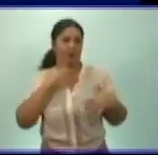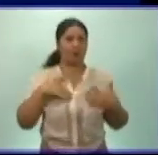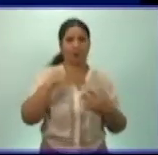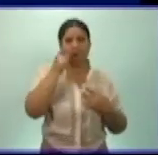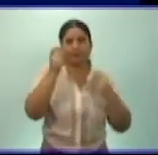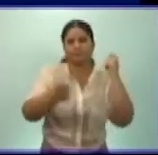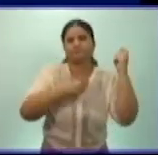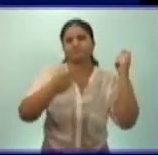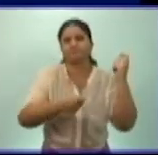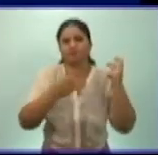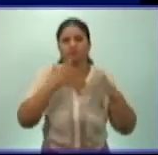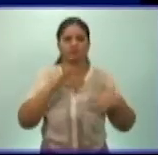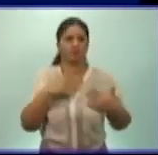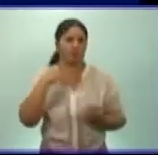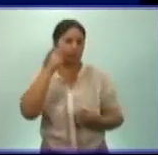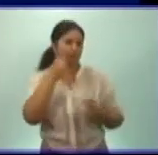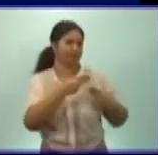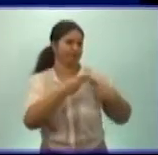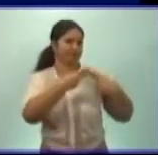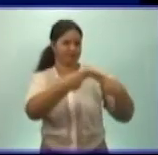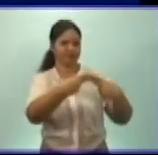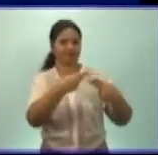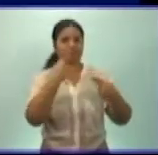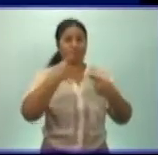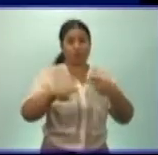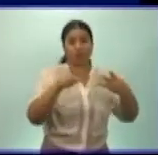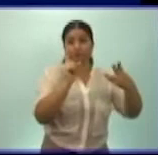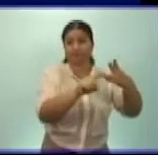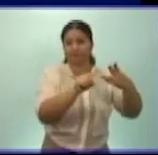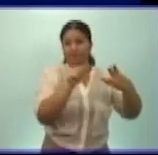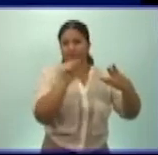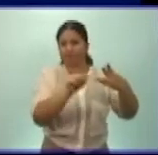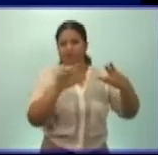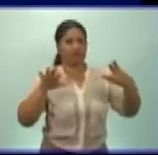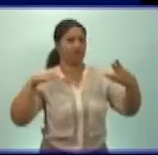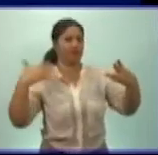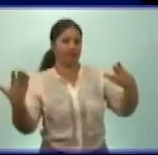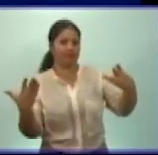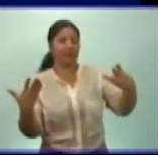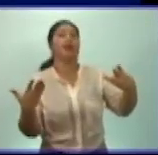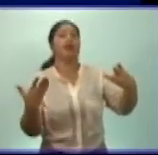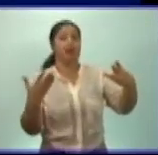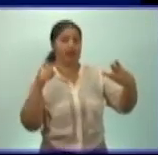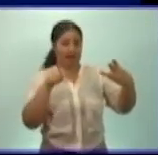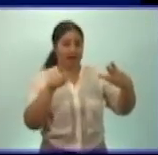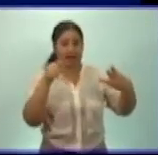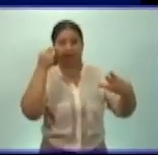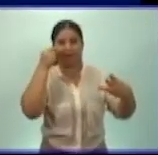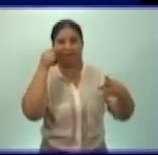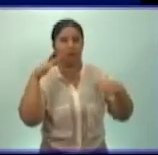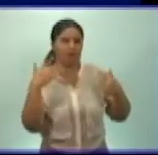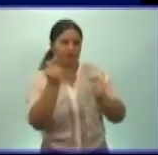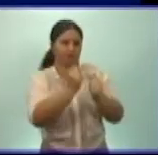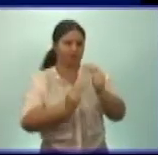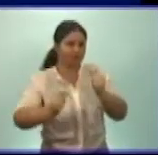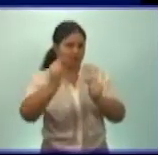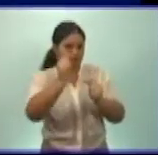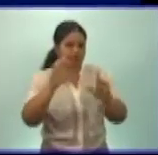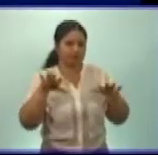escritores griegos, y Cina, que tiene como tema central la